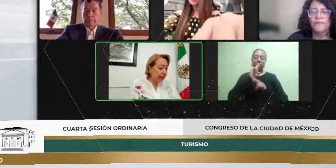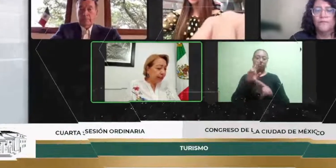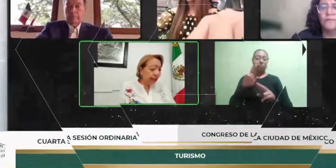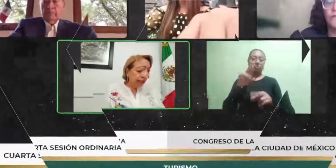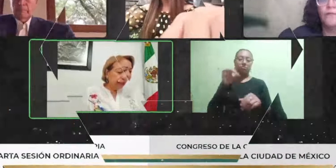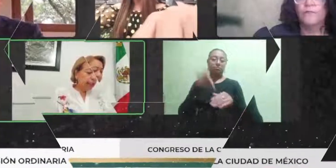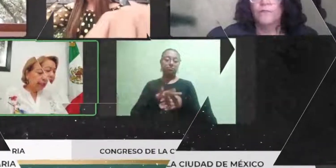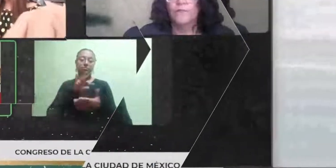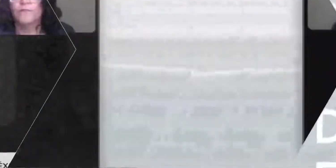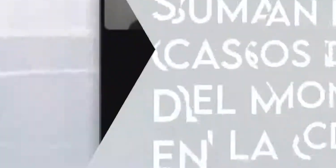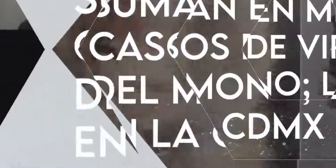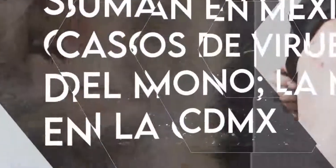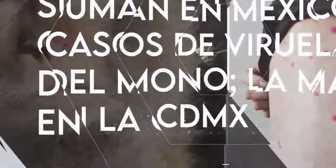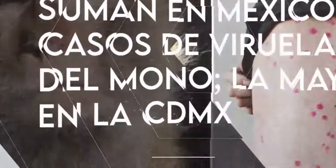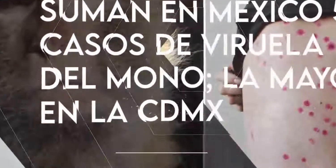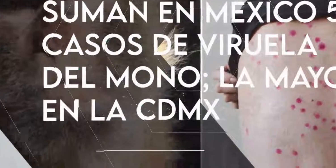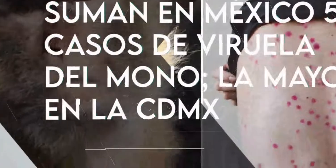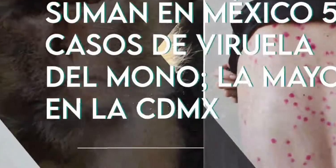foros